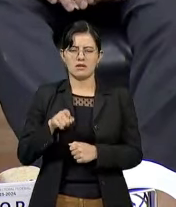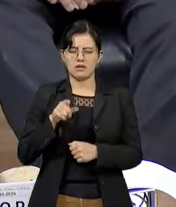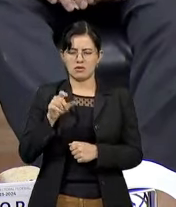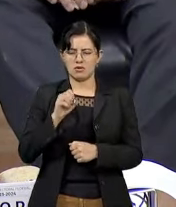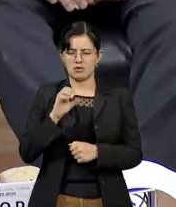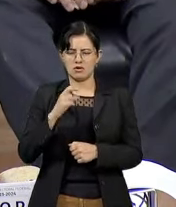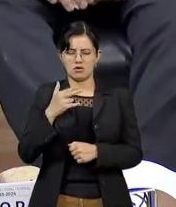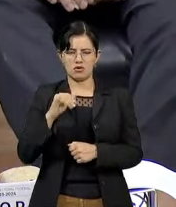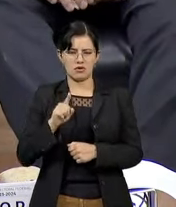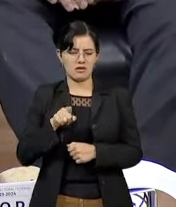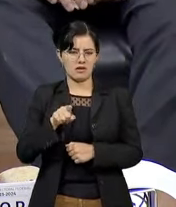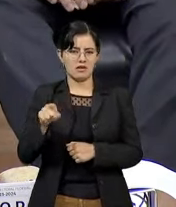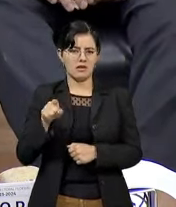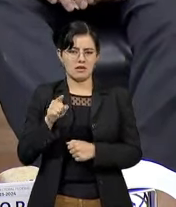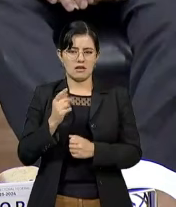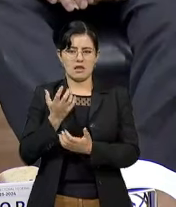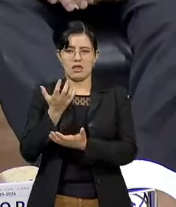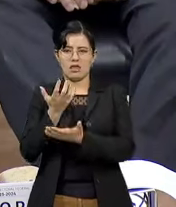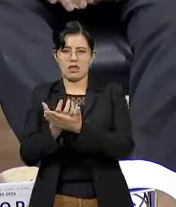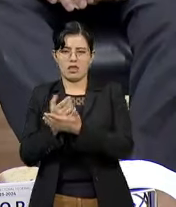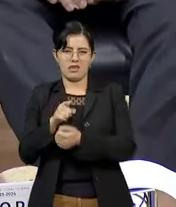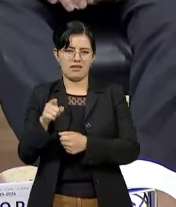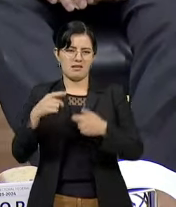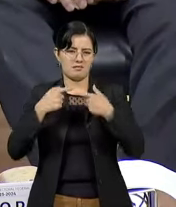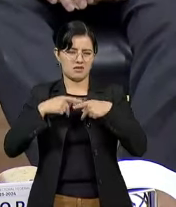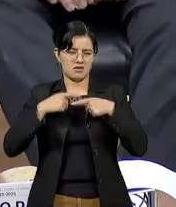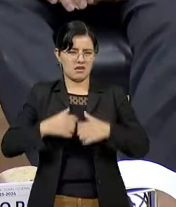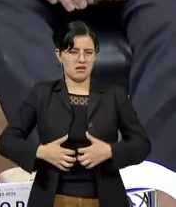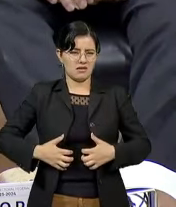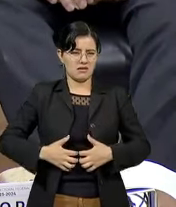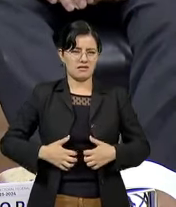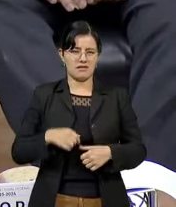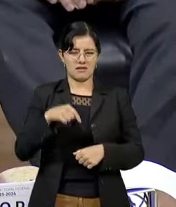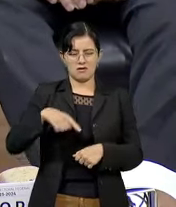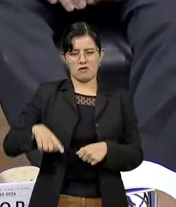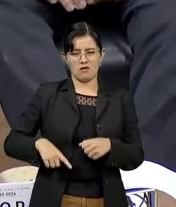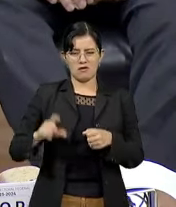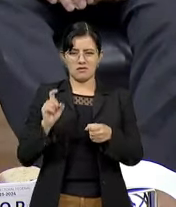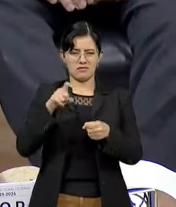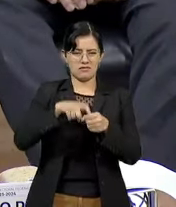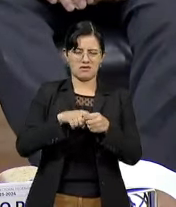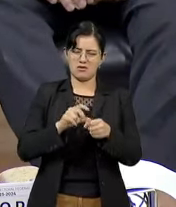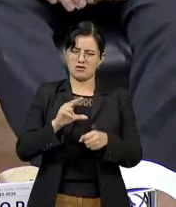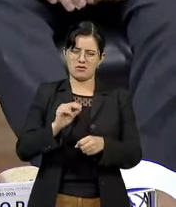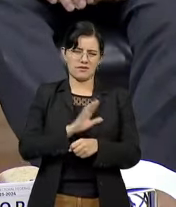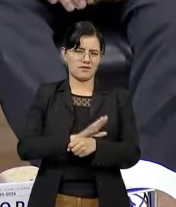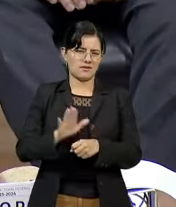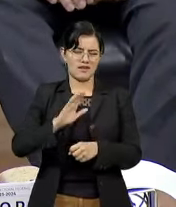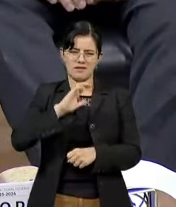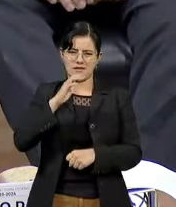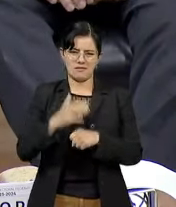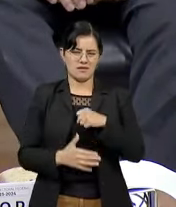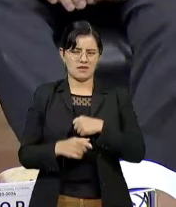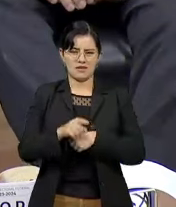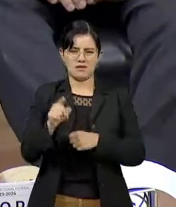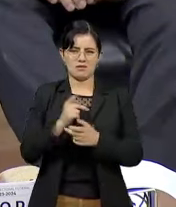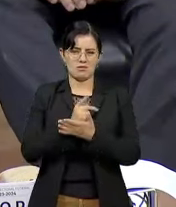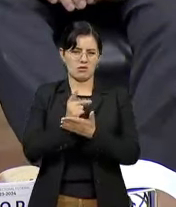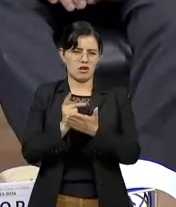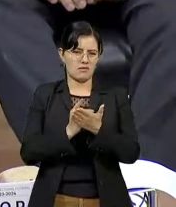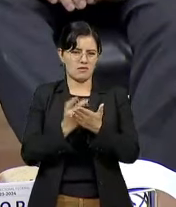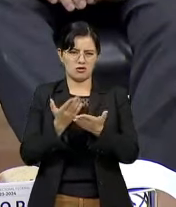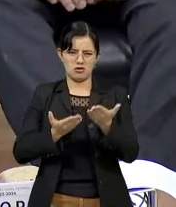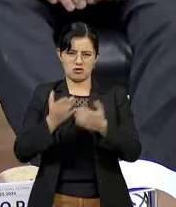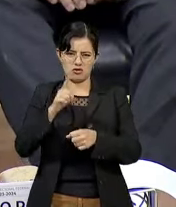huevones no caben en el gobierno y tampoco en el país Ya se acabó que estés recibiendo programas sociales a